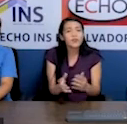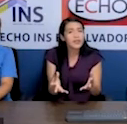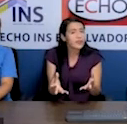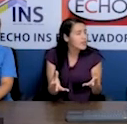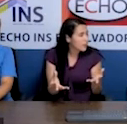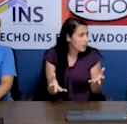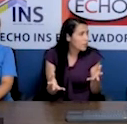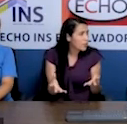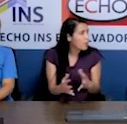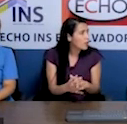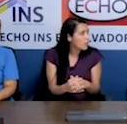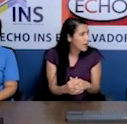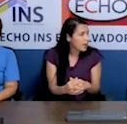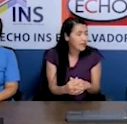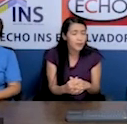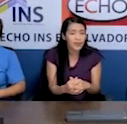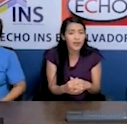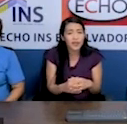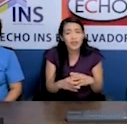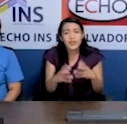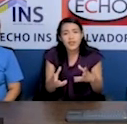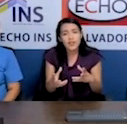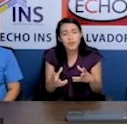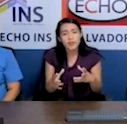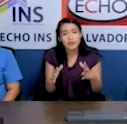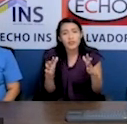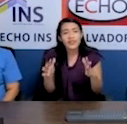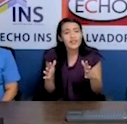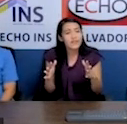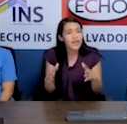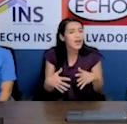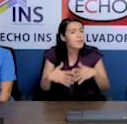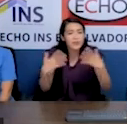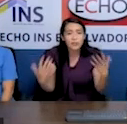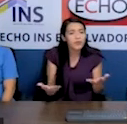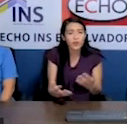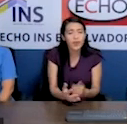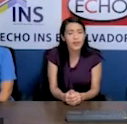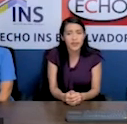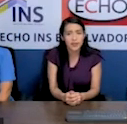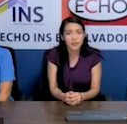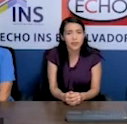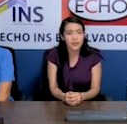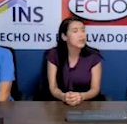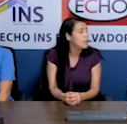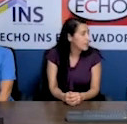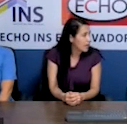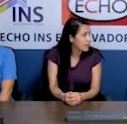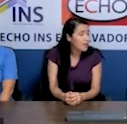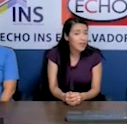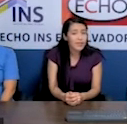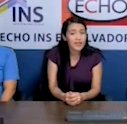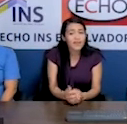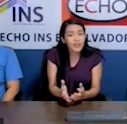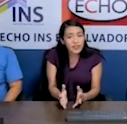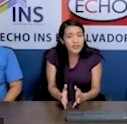hospital. Es un dato que también lo podemos acoplar, ¿verdad? Ya dijimos, en final de vida va a ser muy frecuente que estemos en el